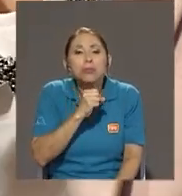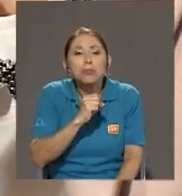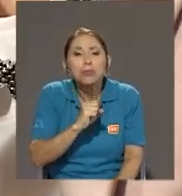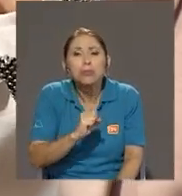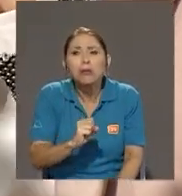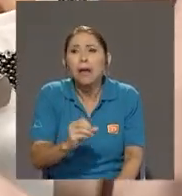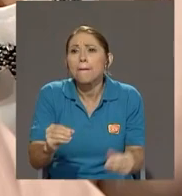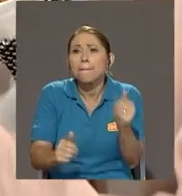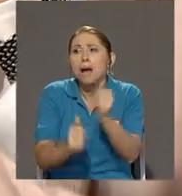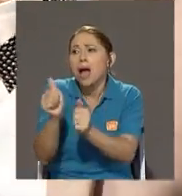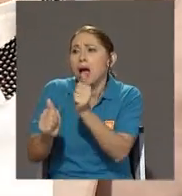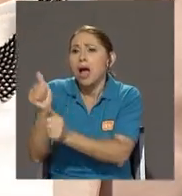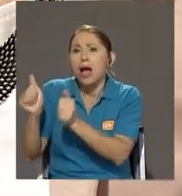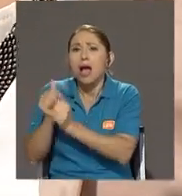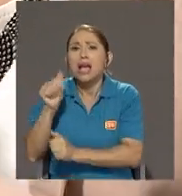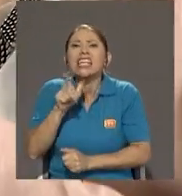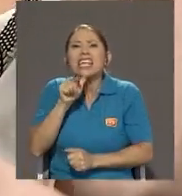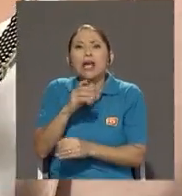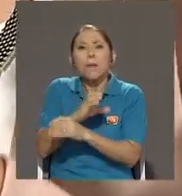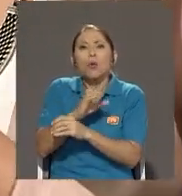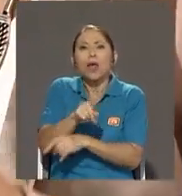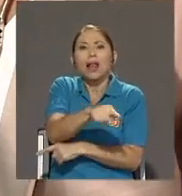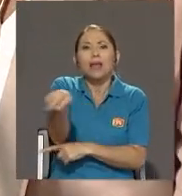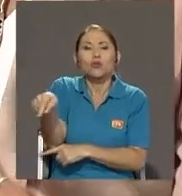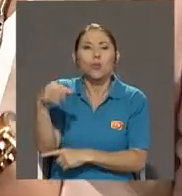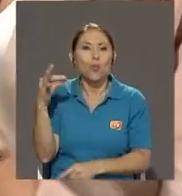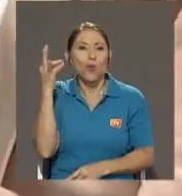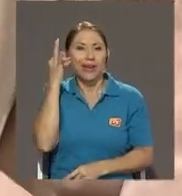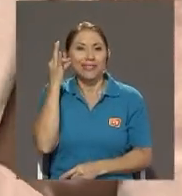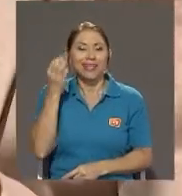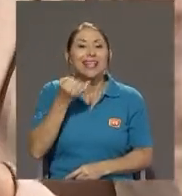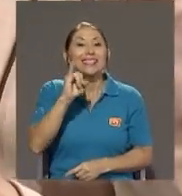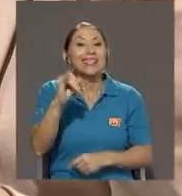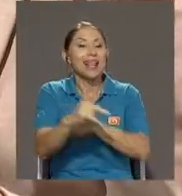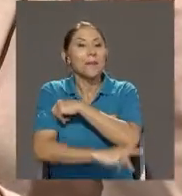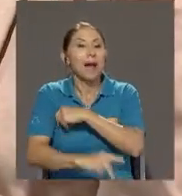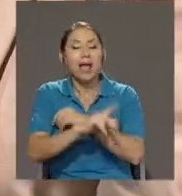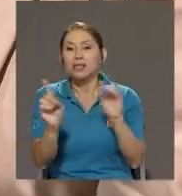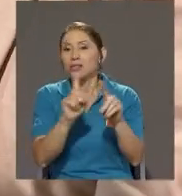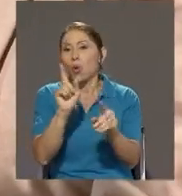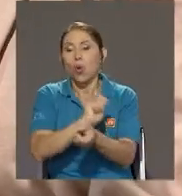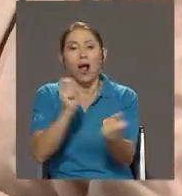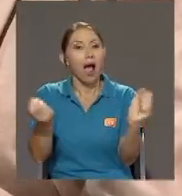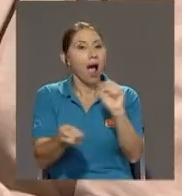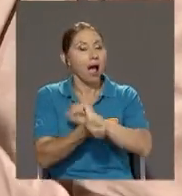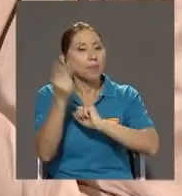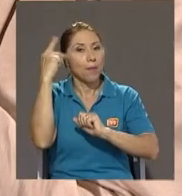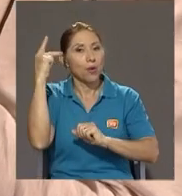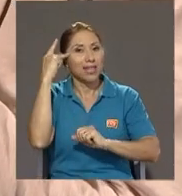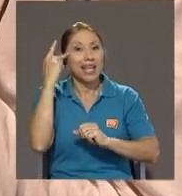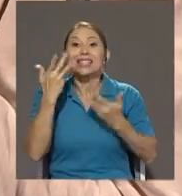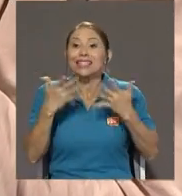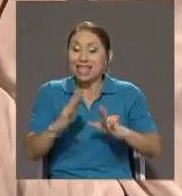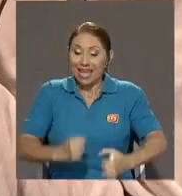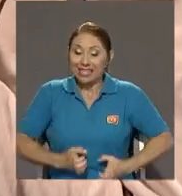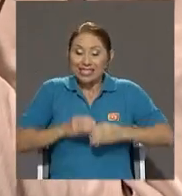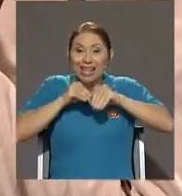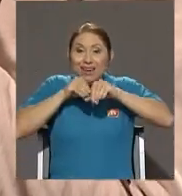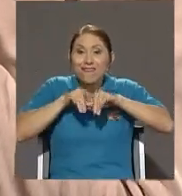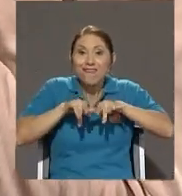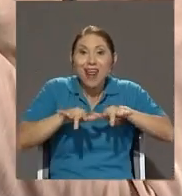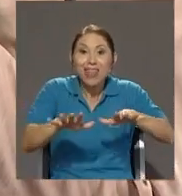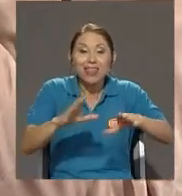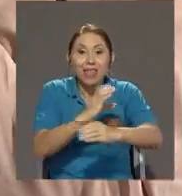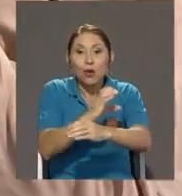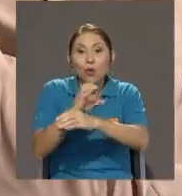Van a ser mujeres. Si el país no cambia ciertas políticas, existe una red de cuidado infantil, pero no es de cobertura